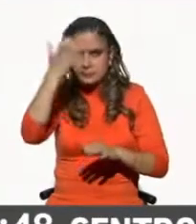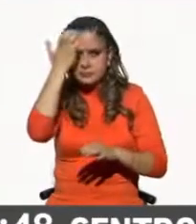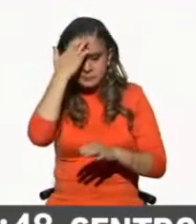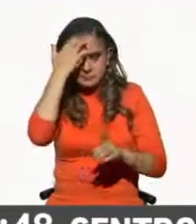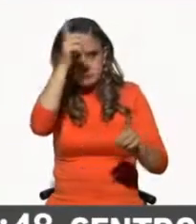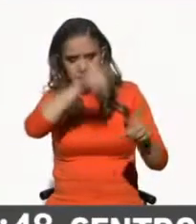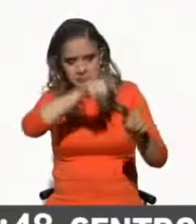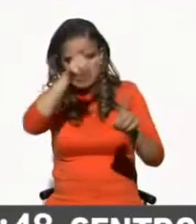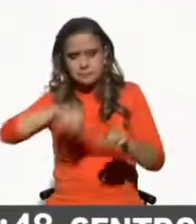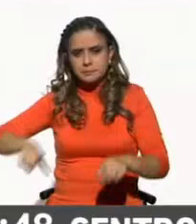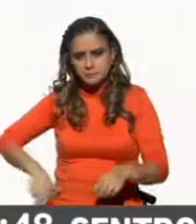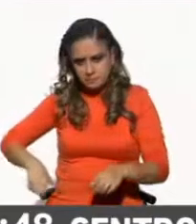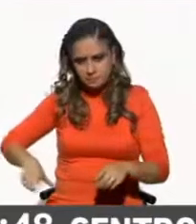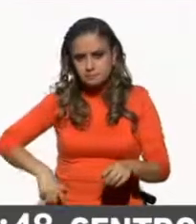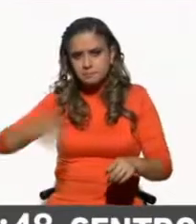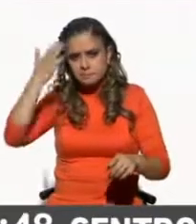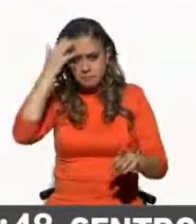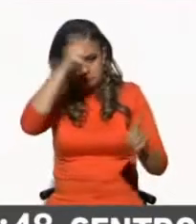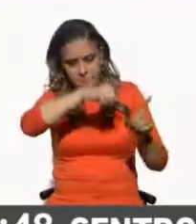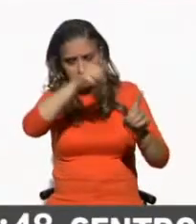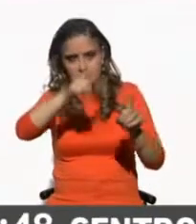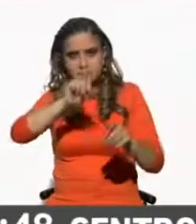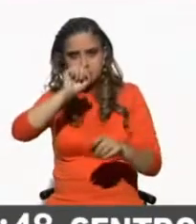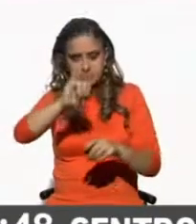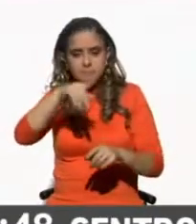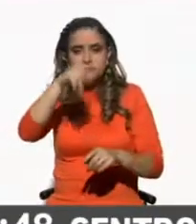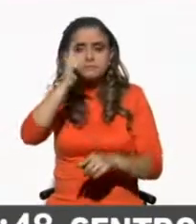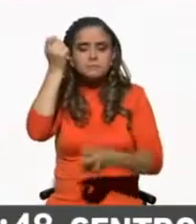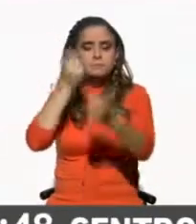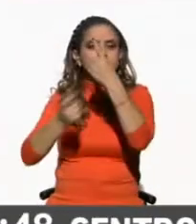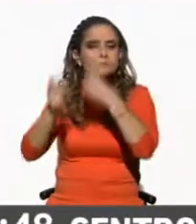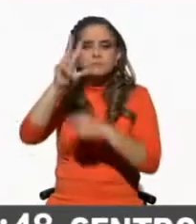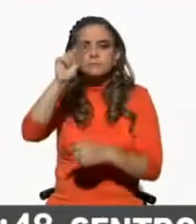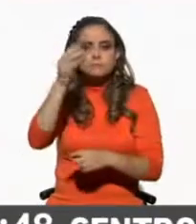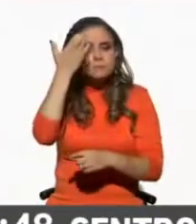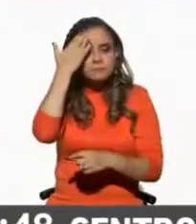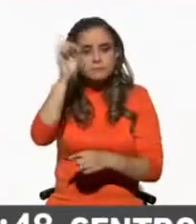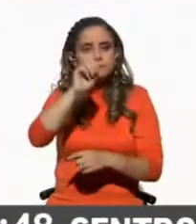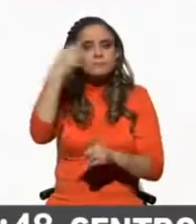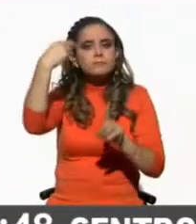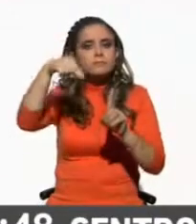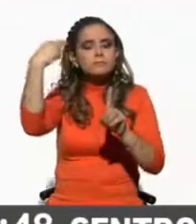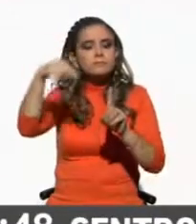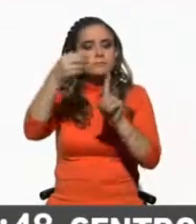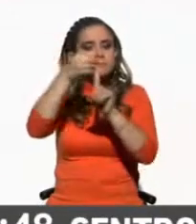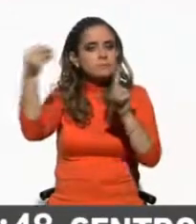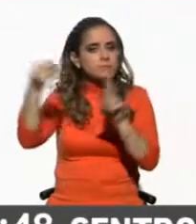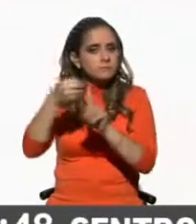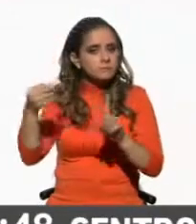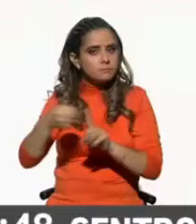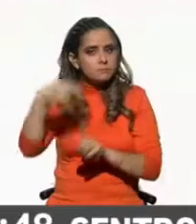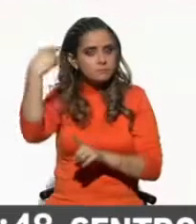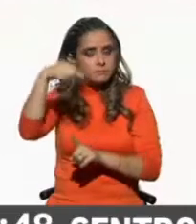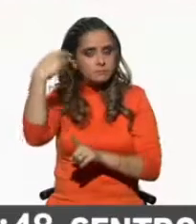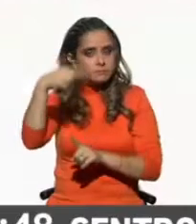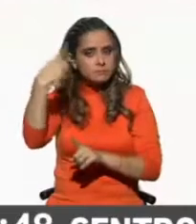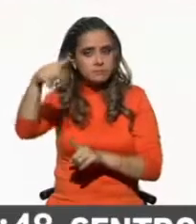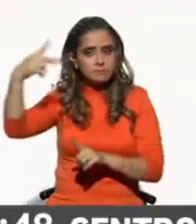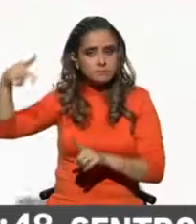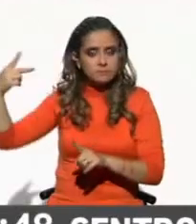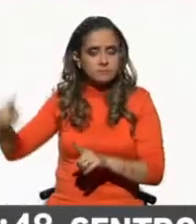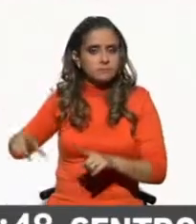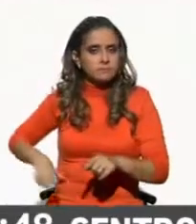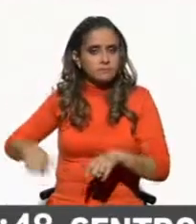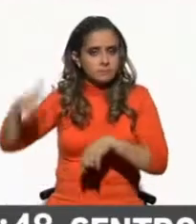tipo de gobierno que tienen, pero es interesante que muy poca gente nos pudo dar estos